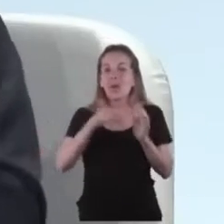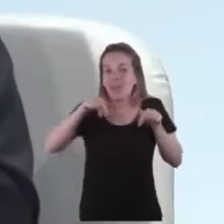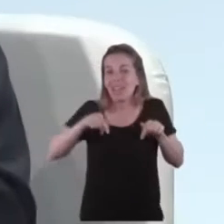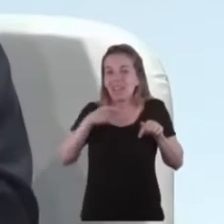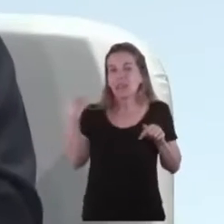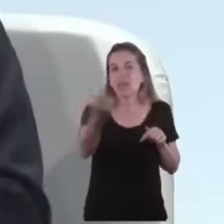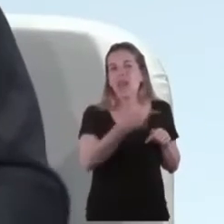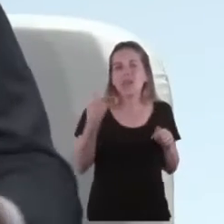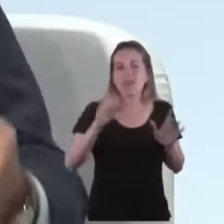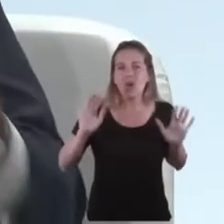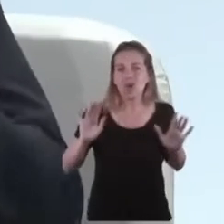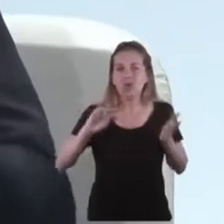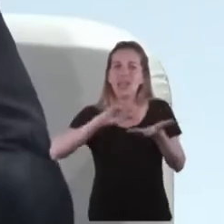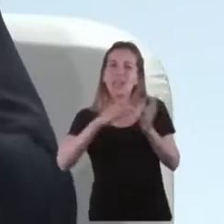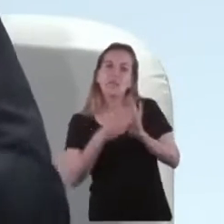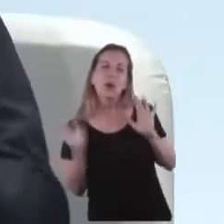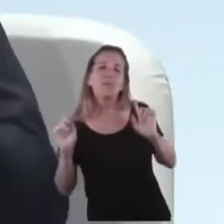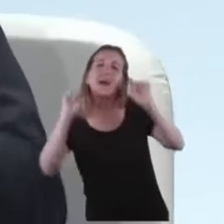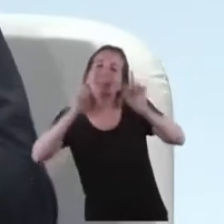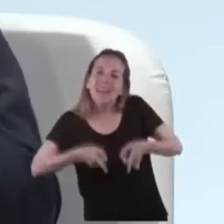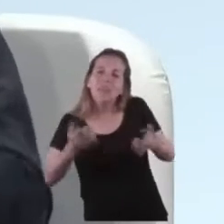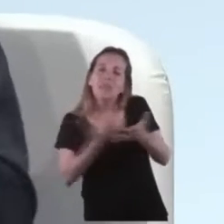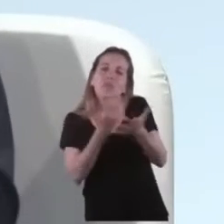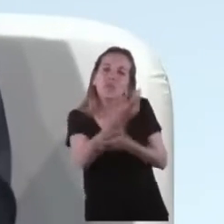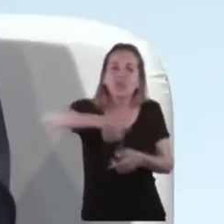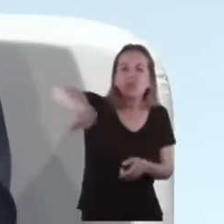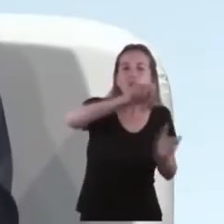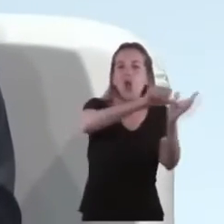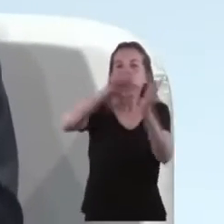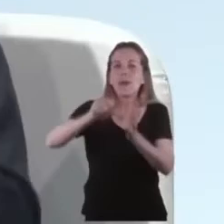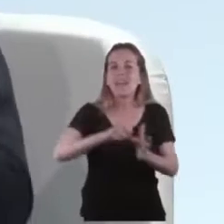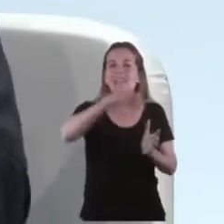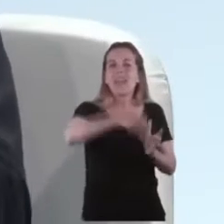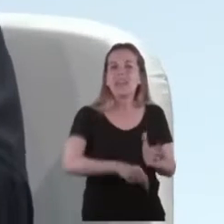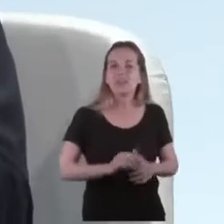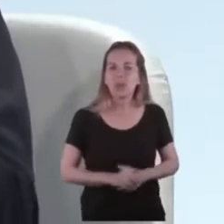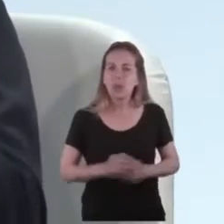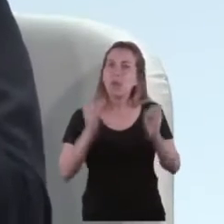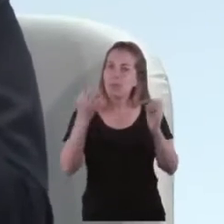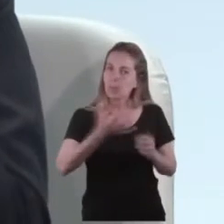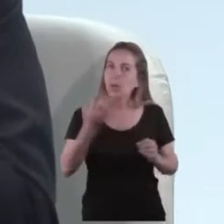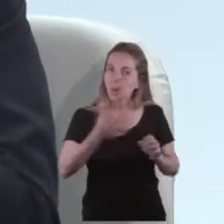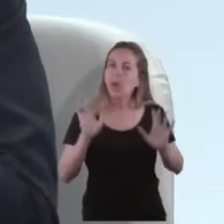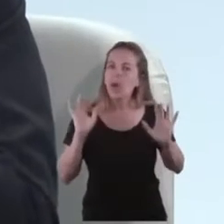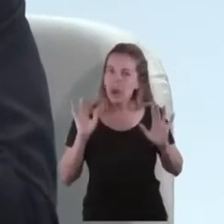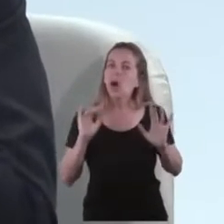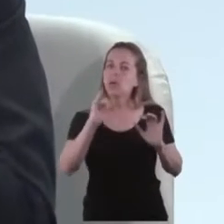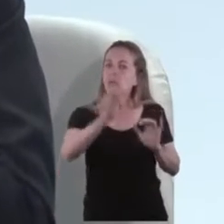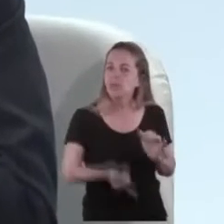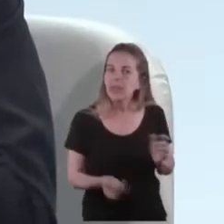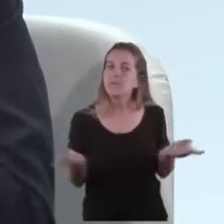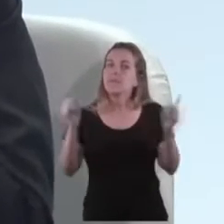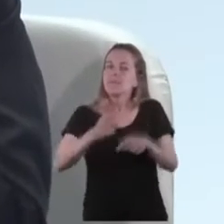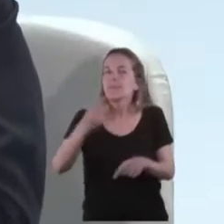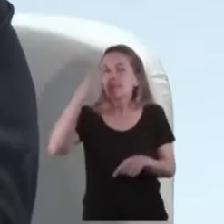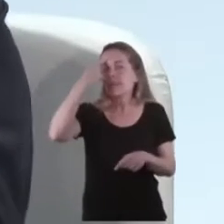nuestro. El problema también nos atañe a nosotros. Y es muy bueno que volvamos a poner en